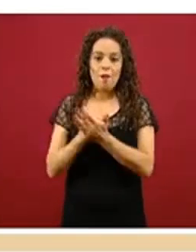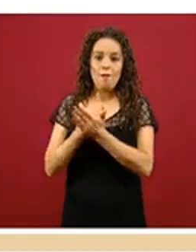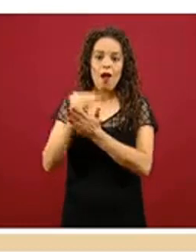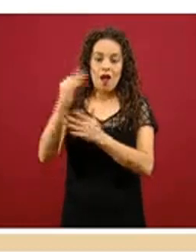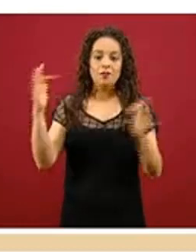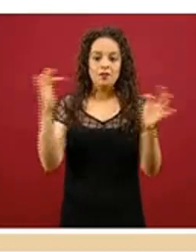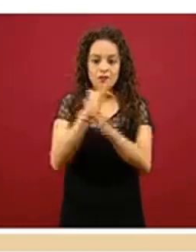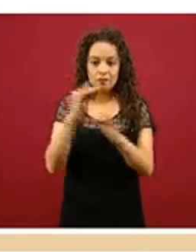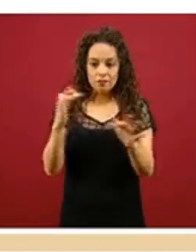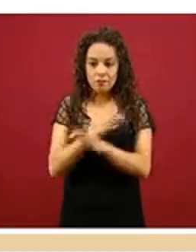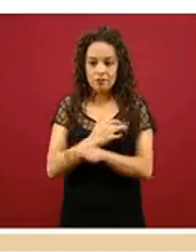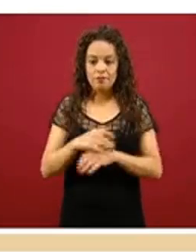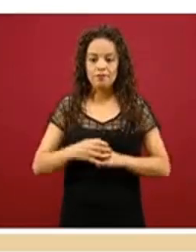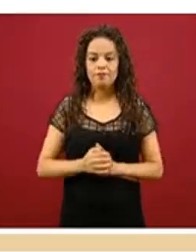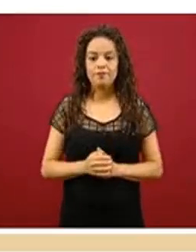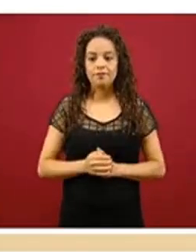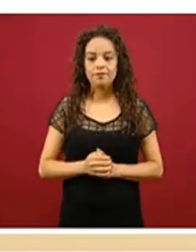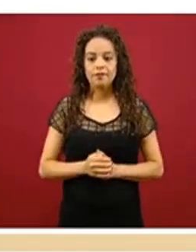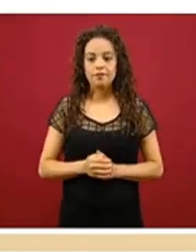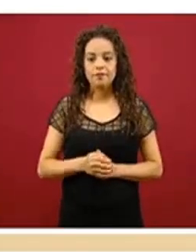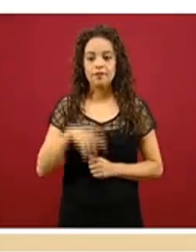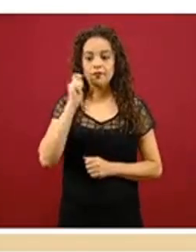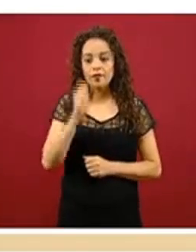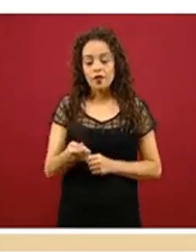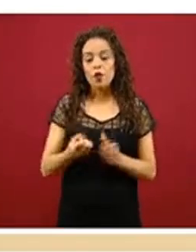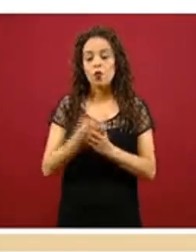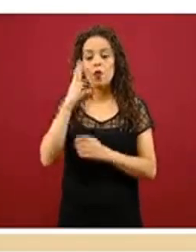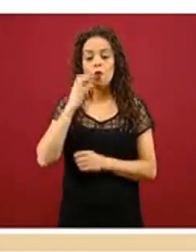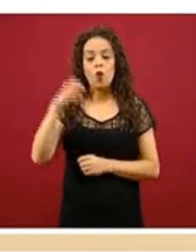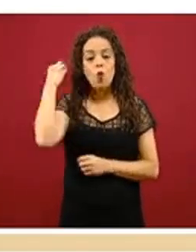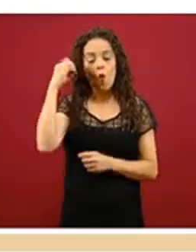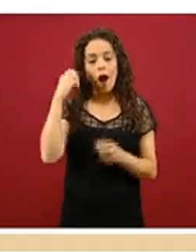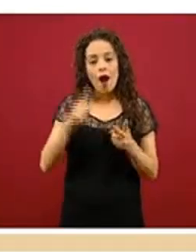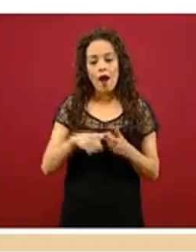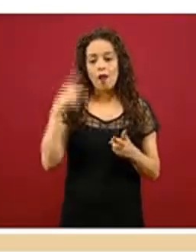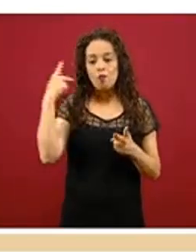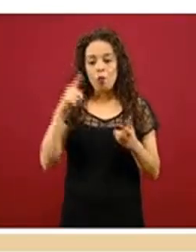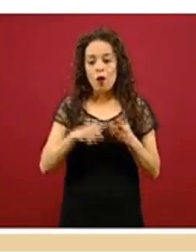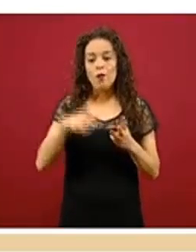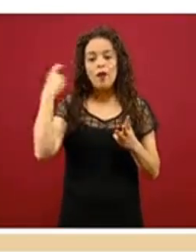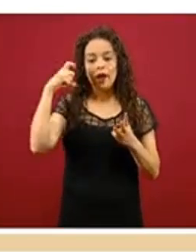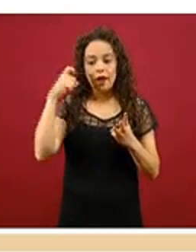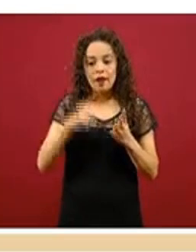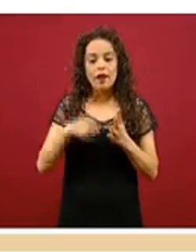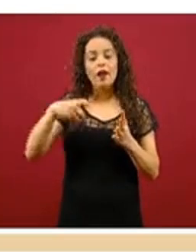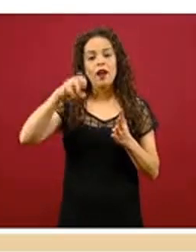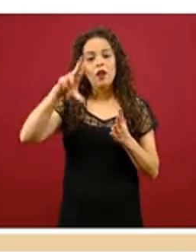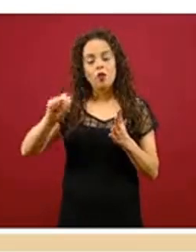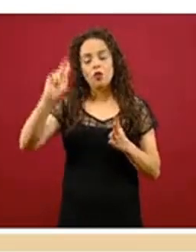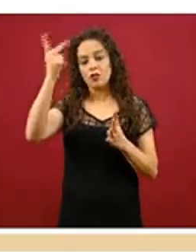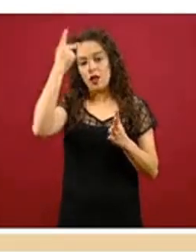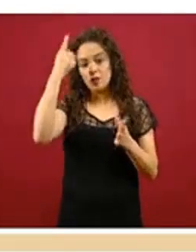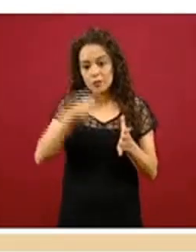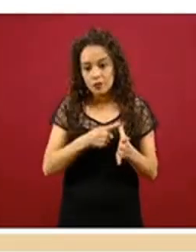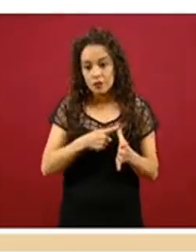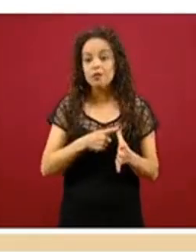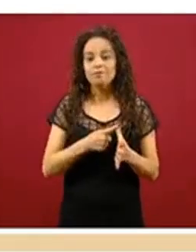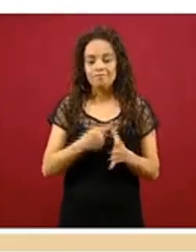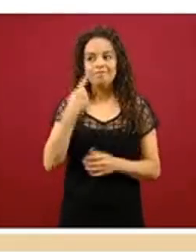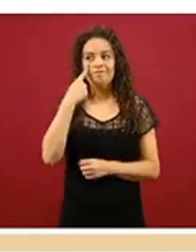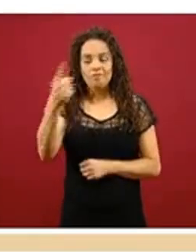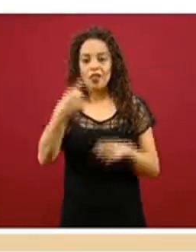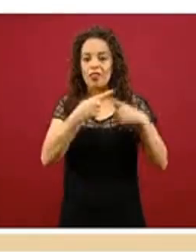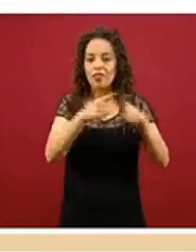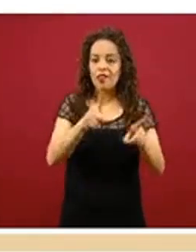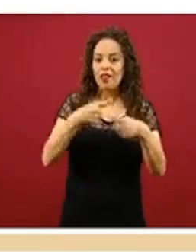Querétaro, Quintana Roo y San Luis Potosí se han mantenido también bastante homogéneos, pero también pues, hay que ver cómo la diferencia